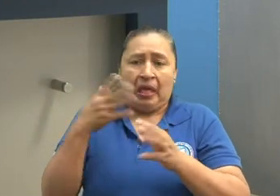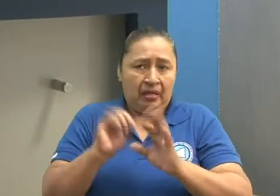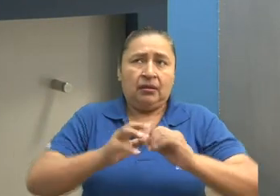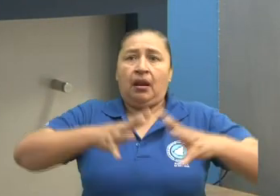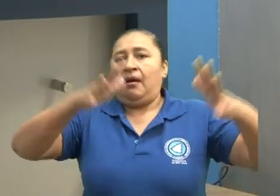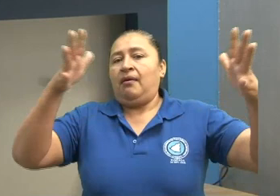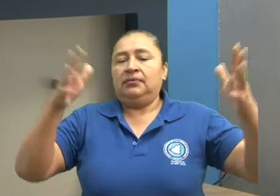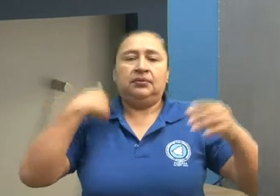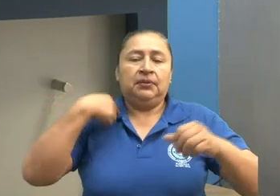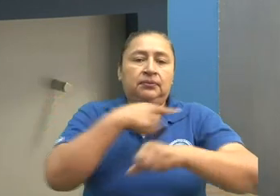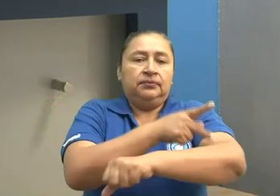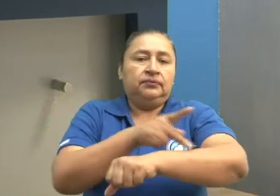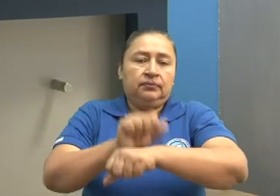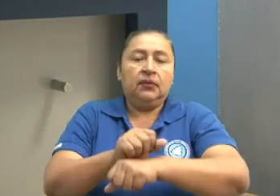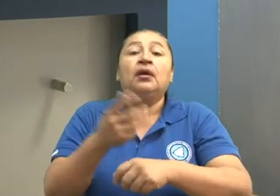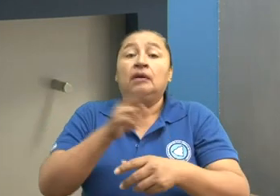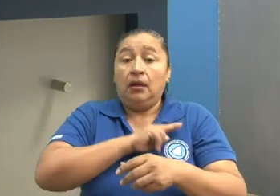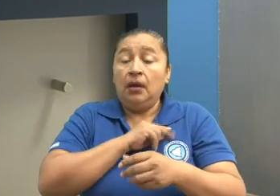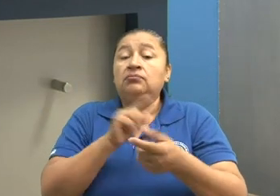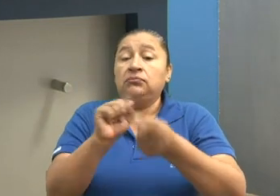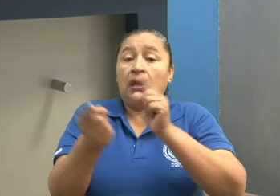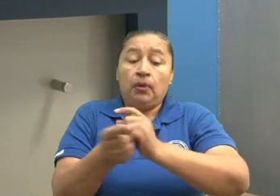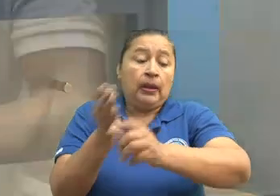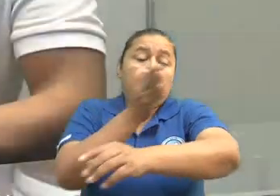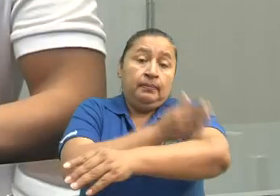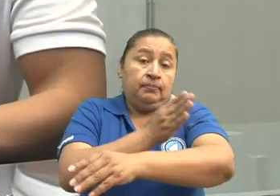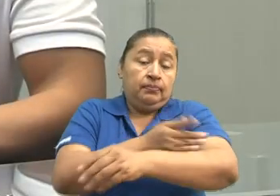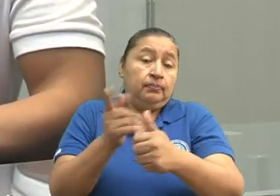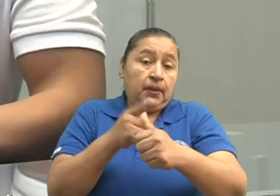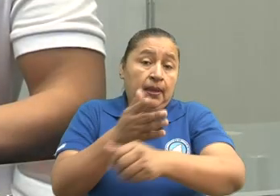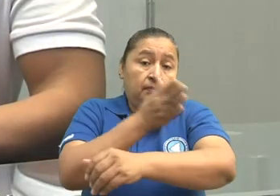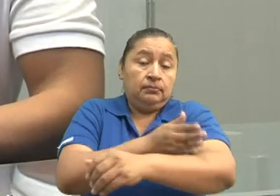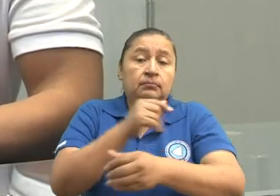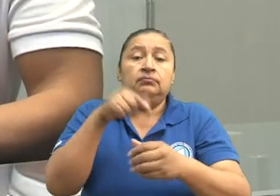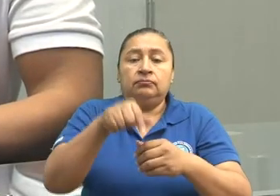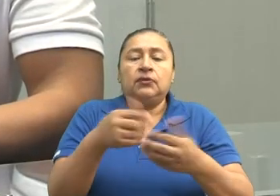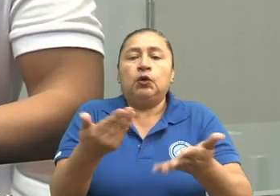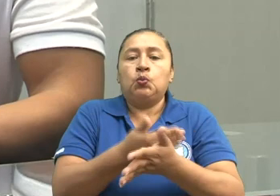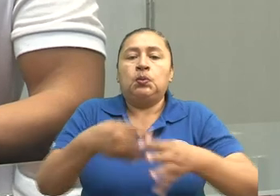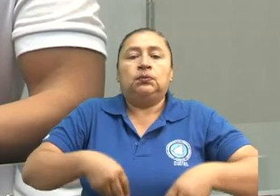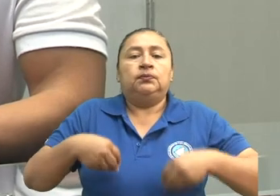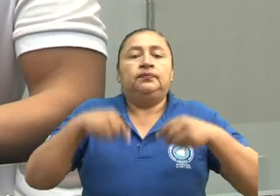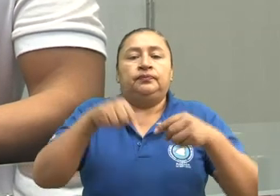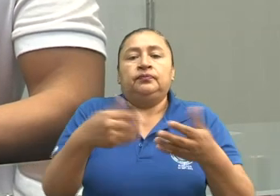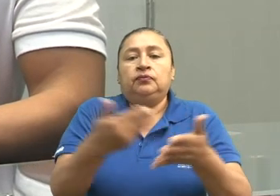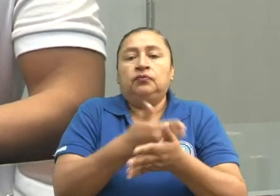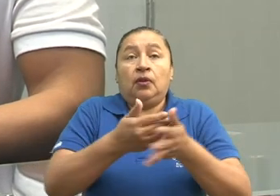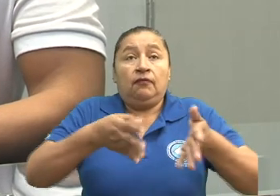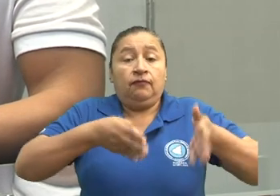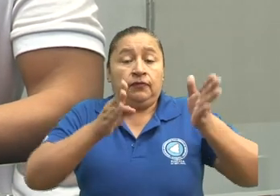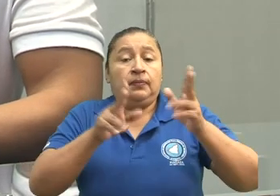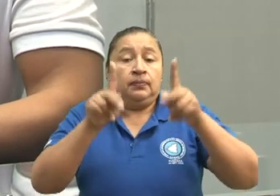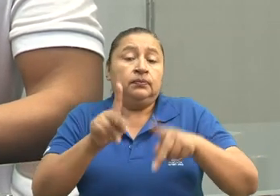¿ah? Y bueno, vienen remodelaciones en la primera etapa. Okay. Se va a comenzar a modernizar nuevos edificios para